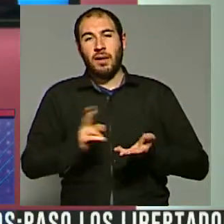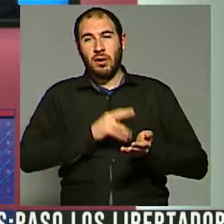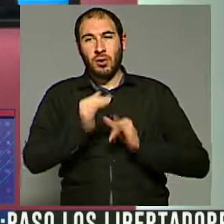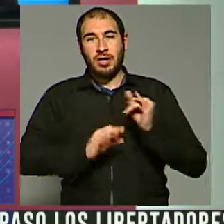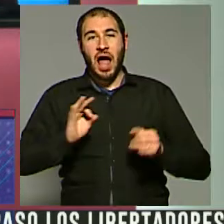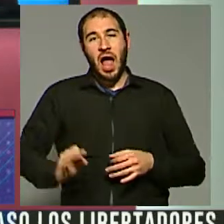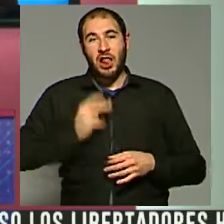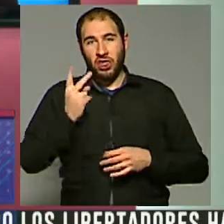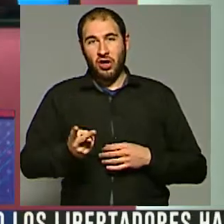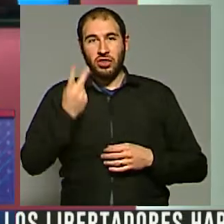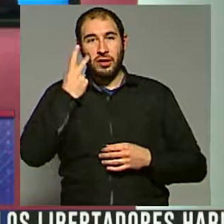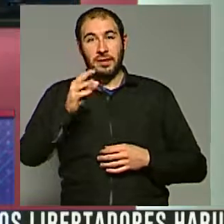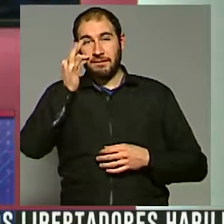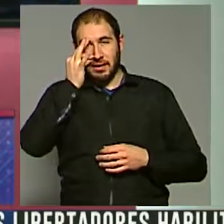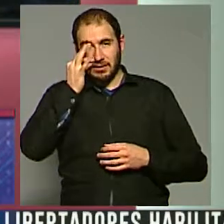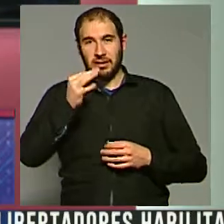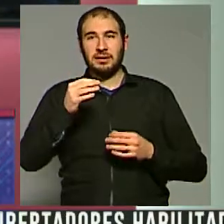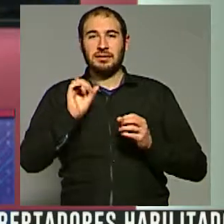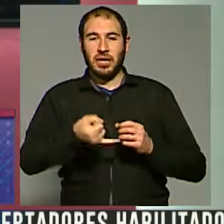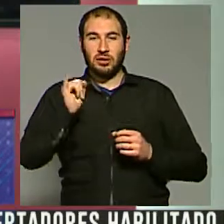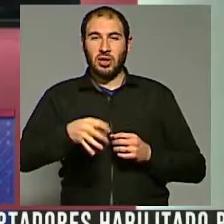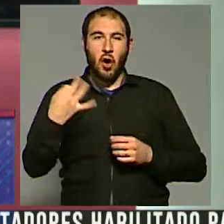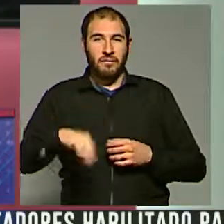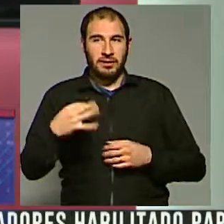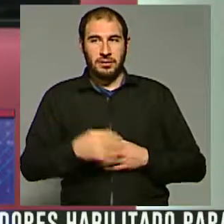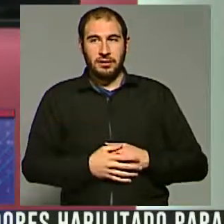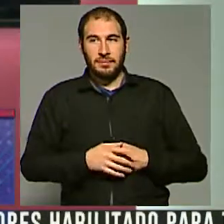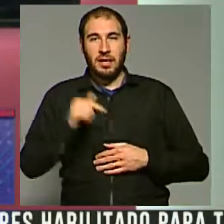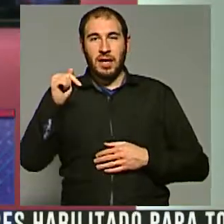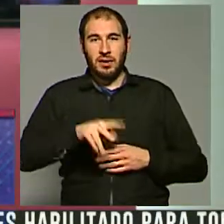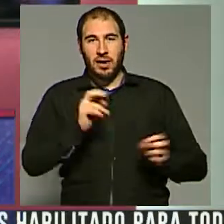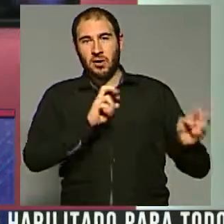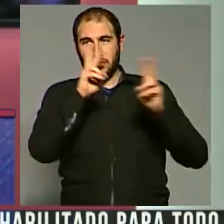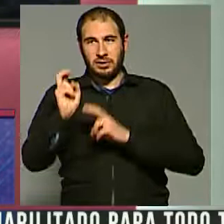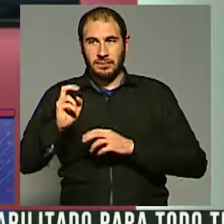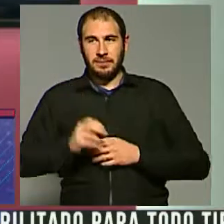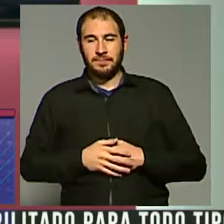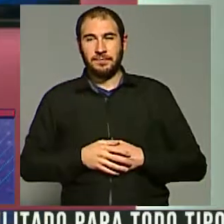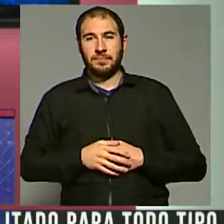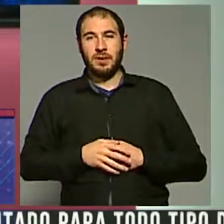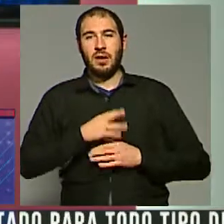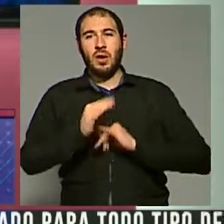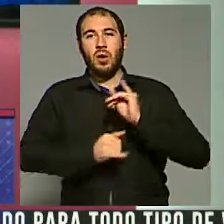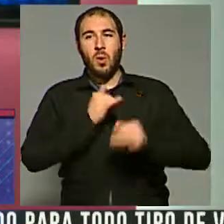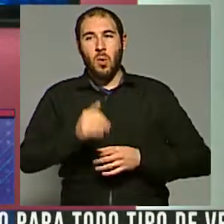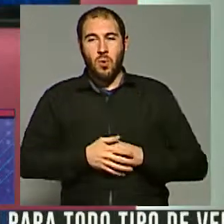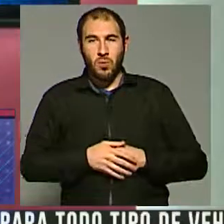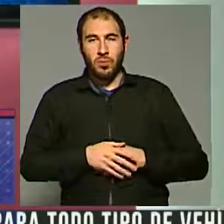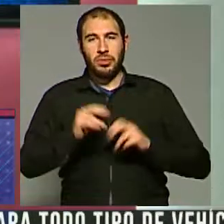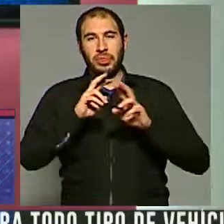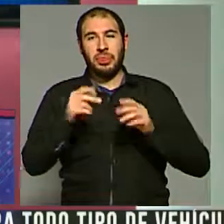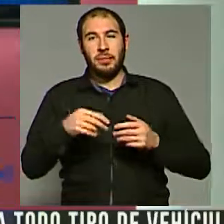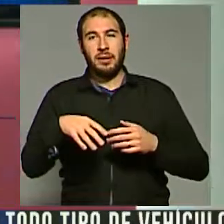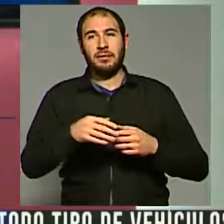dentro de 2 años, año 2020, va a ser obligatoria. Vamos a cambiar de tema y nos vamos a referir puntualmente sobre lo que tiene que ver con